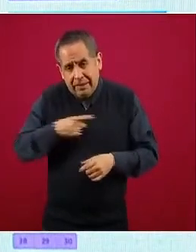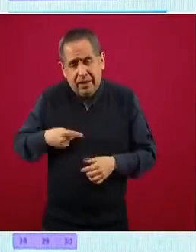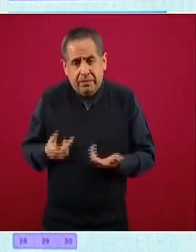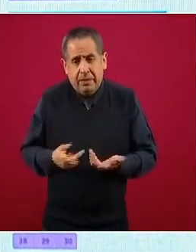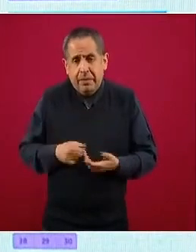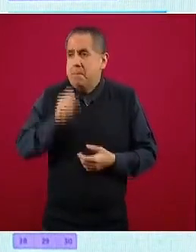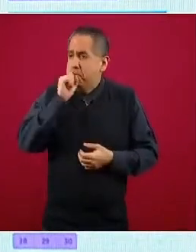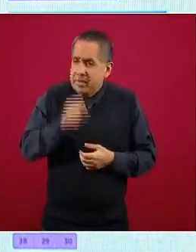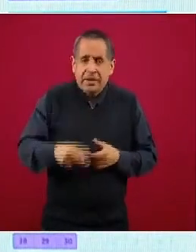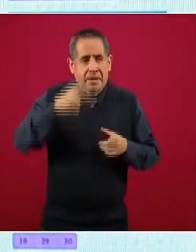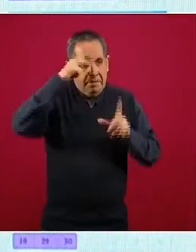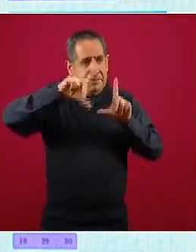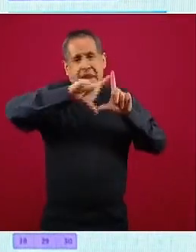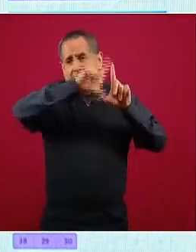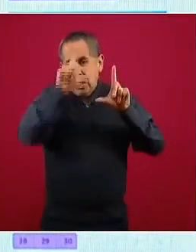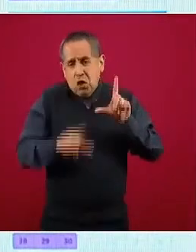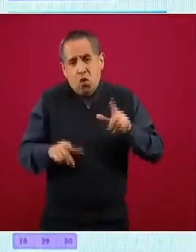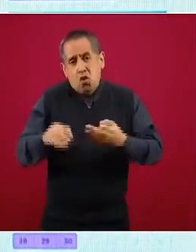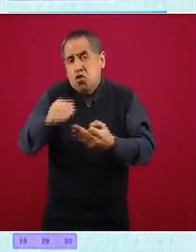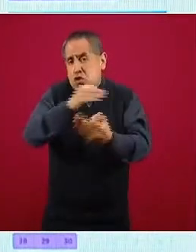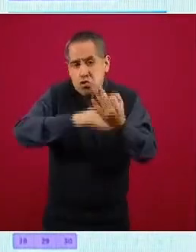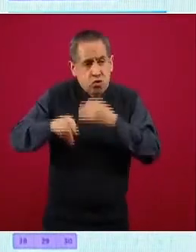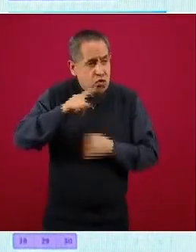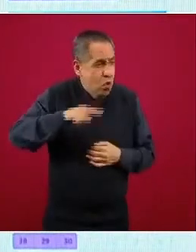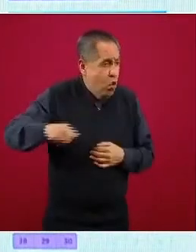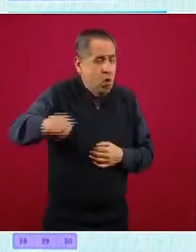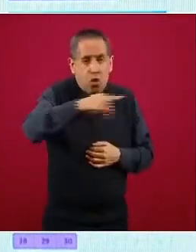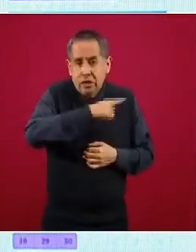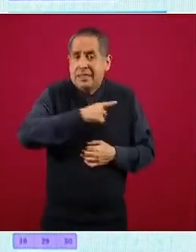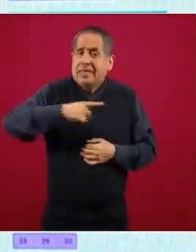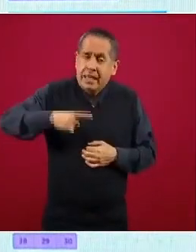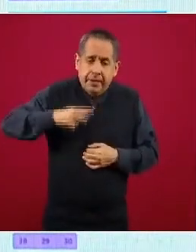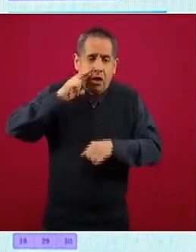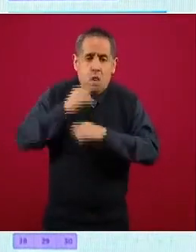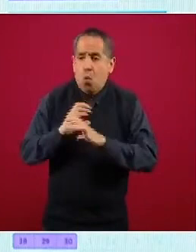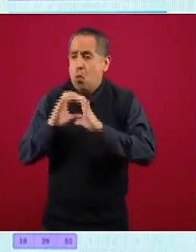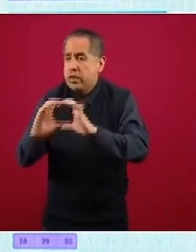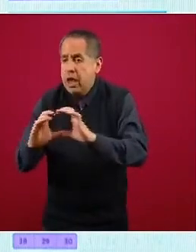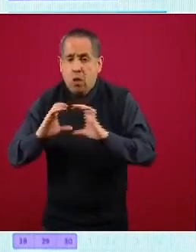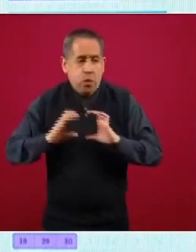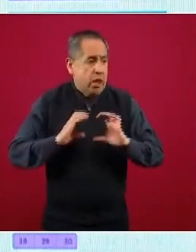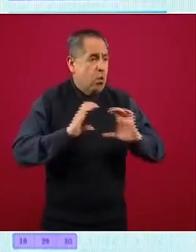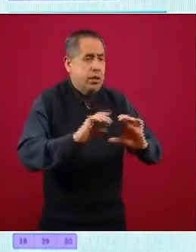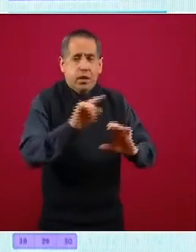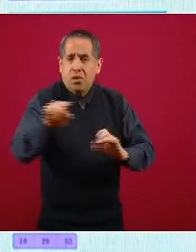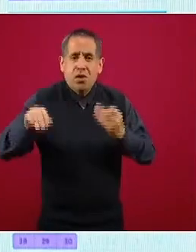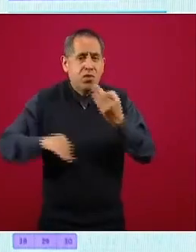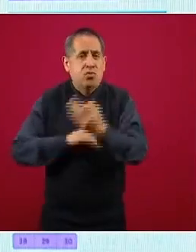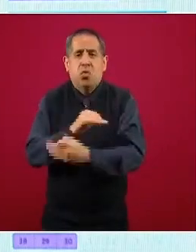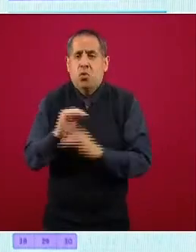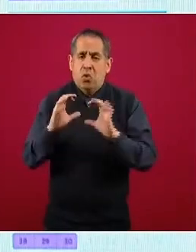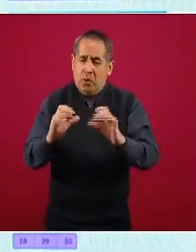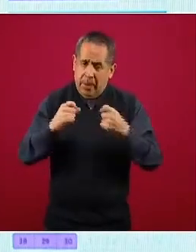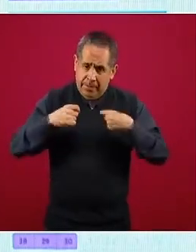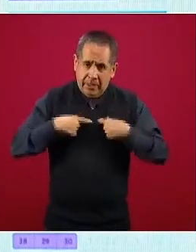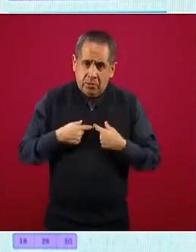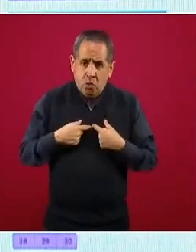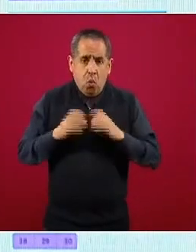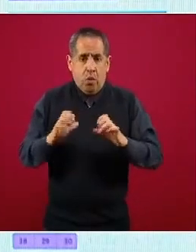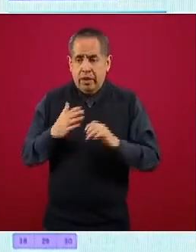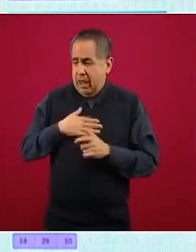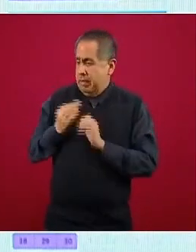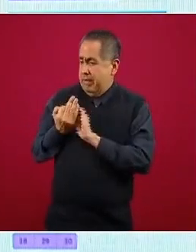Estado nacional. Y a todos y a todas nos corresponde cuidarnos a nosotros mismos, a